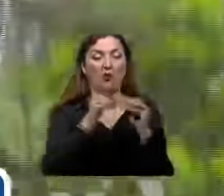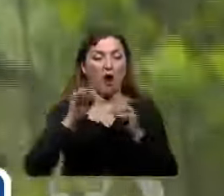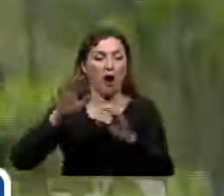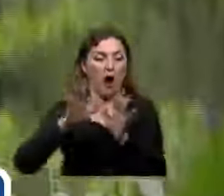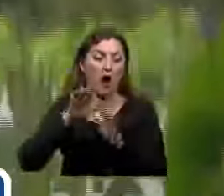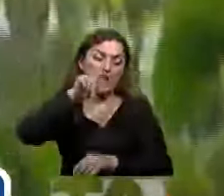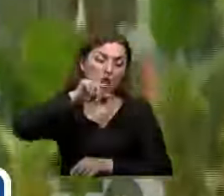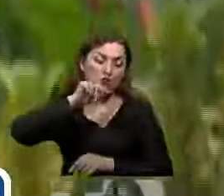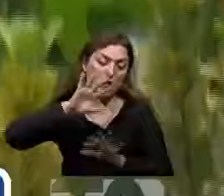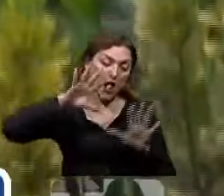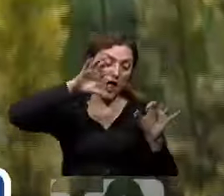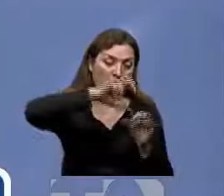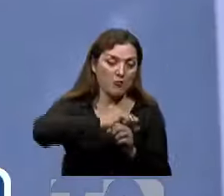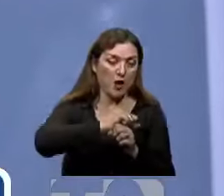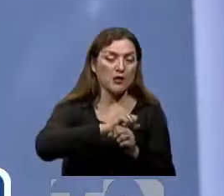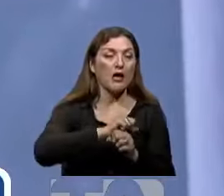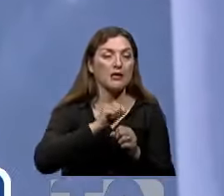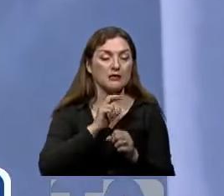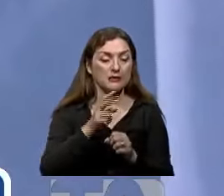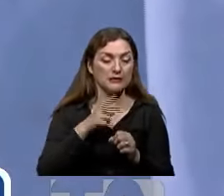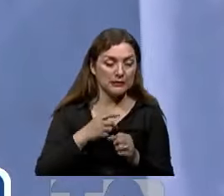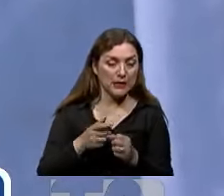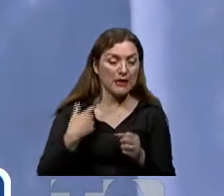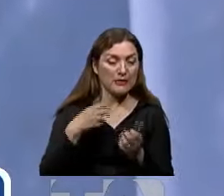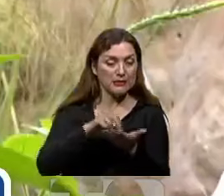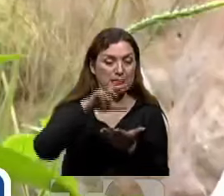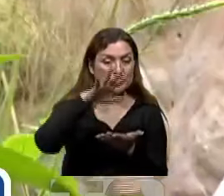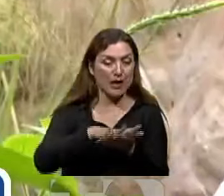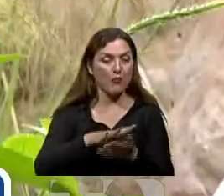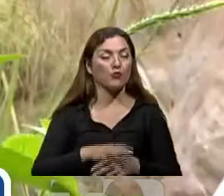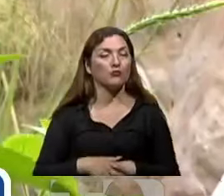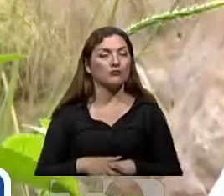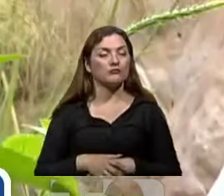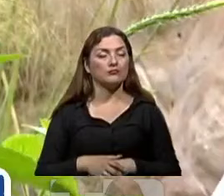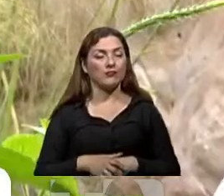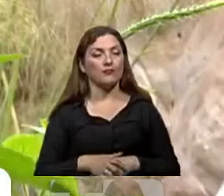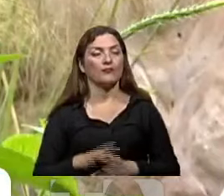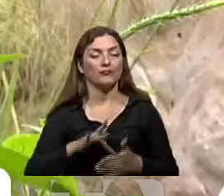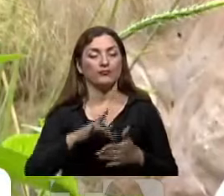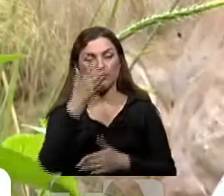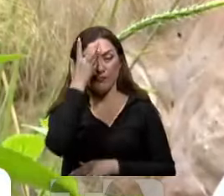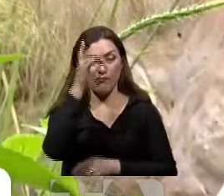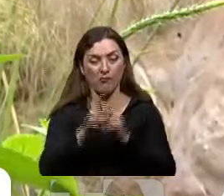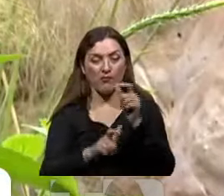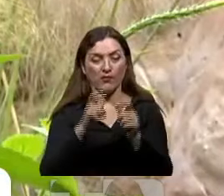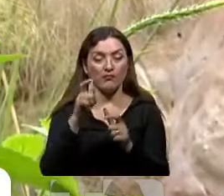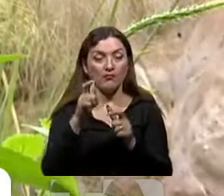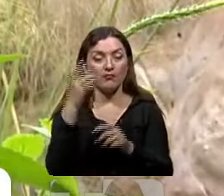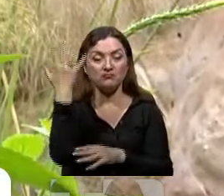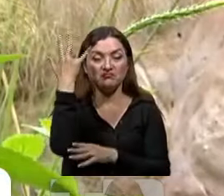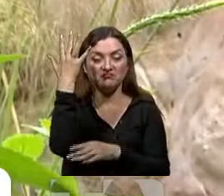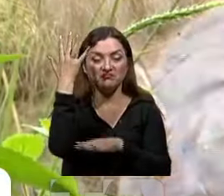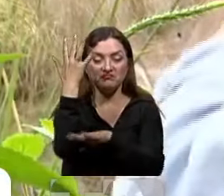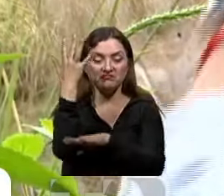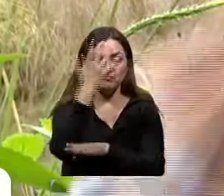embargo, la deforestación es la principal causa de extinción de esta especie. Está en riesgo debido a que cuando existe la tala de